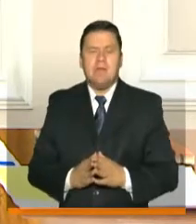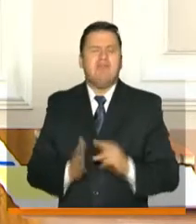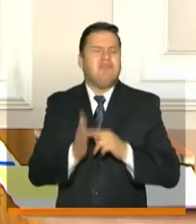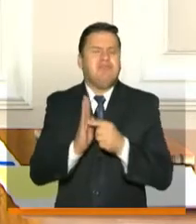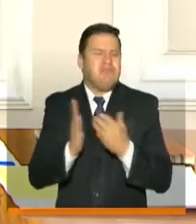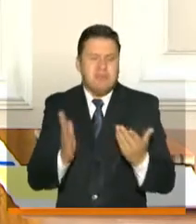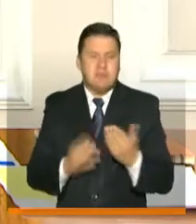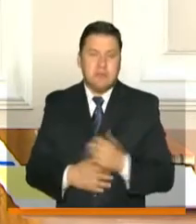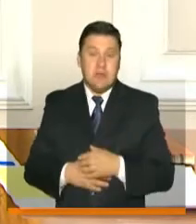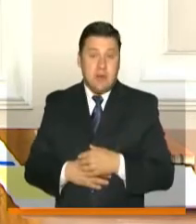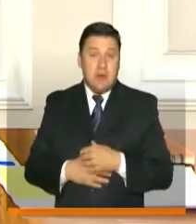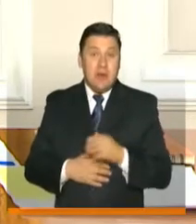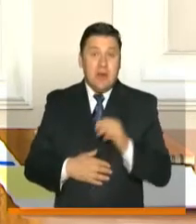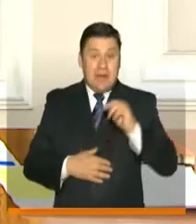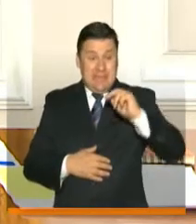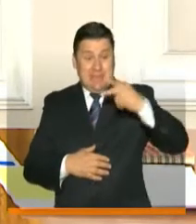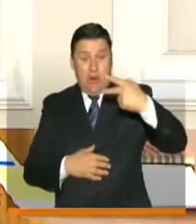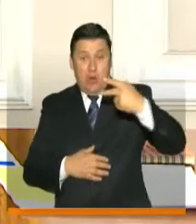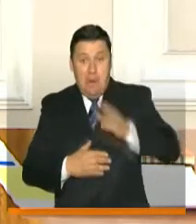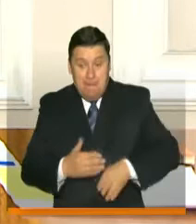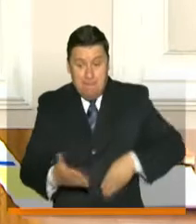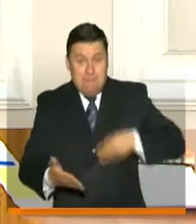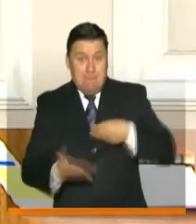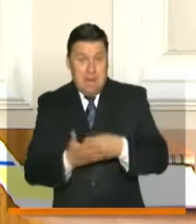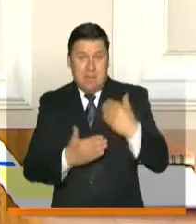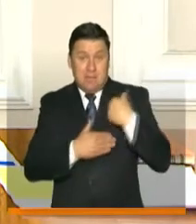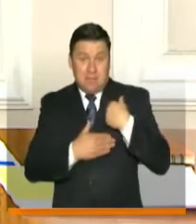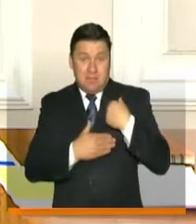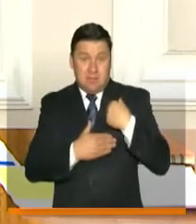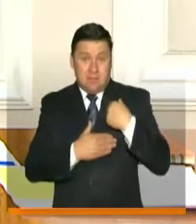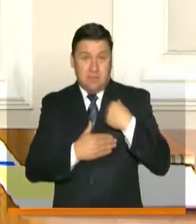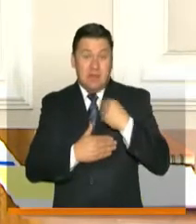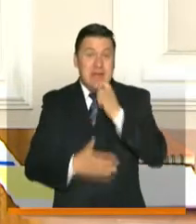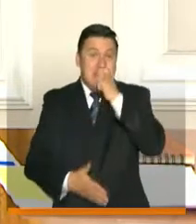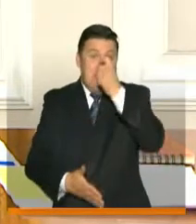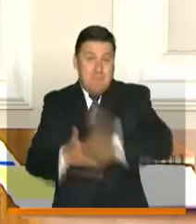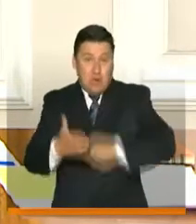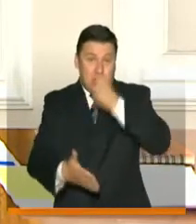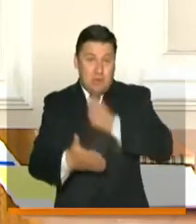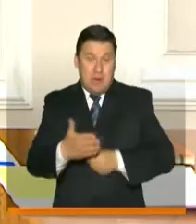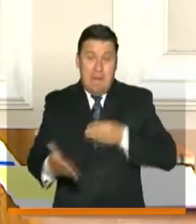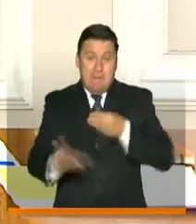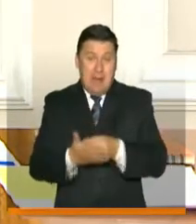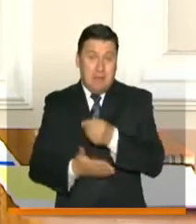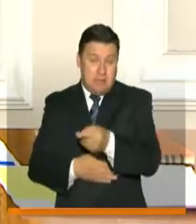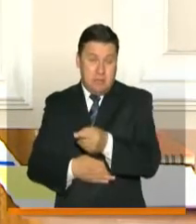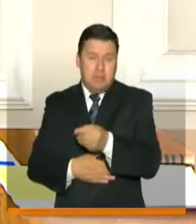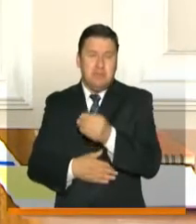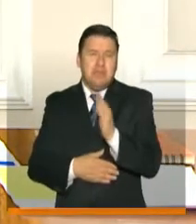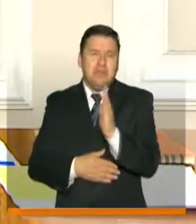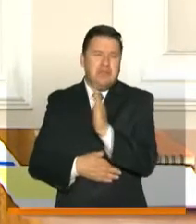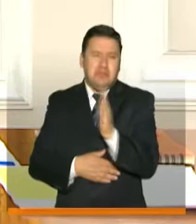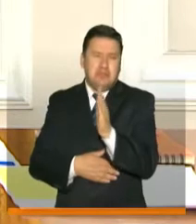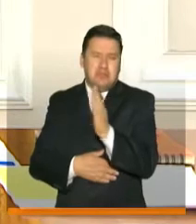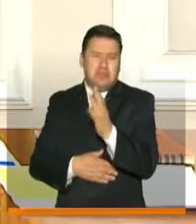que ver con que el segundo pago correspondiente al impuesto de renta, que estaría